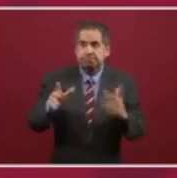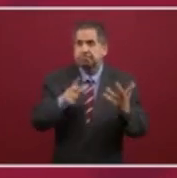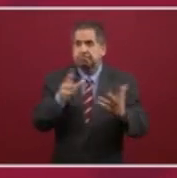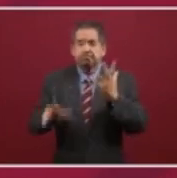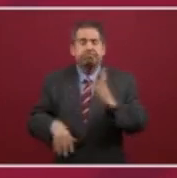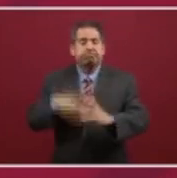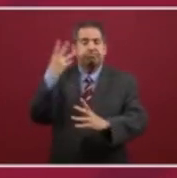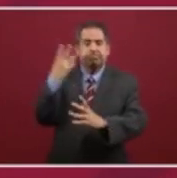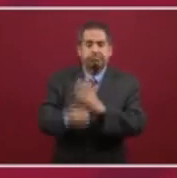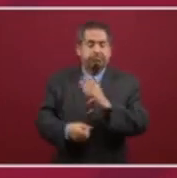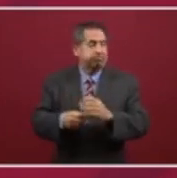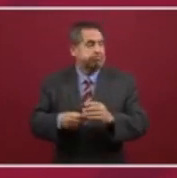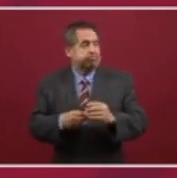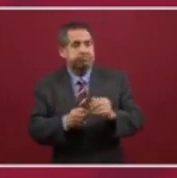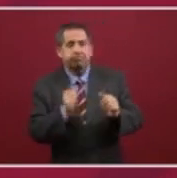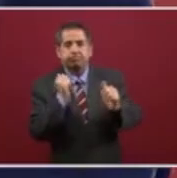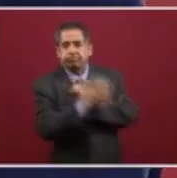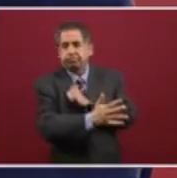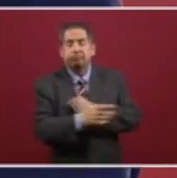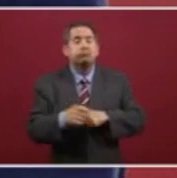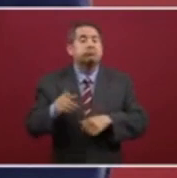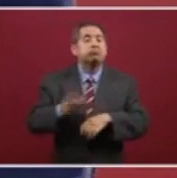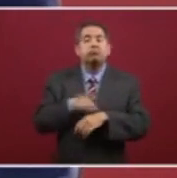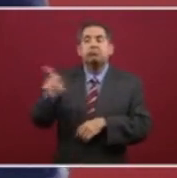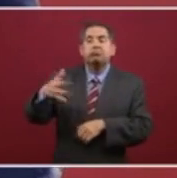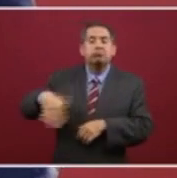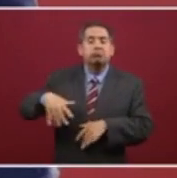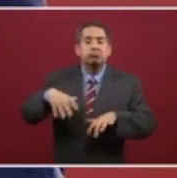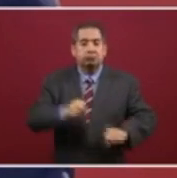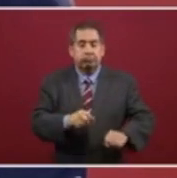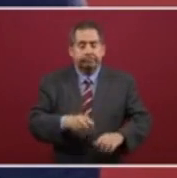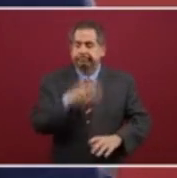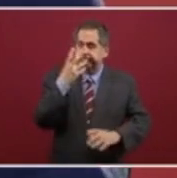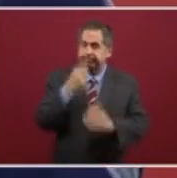país, se fue a